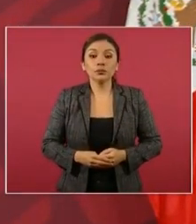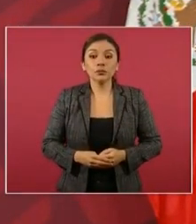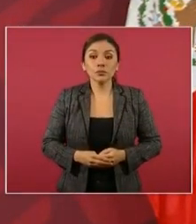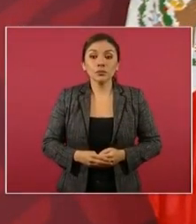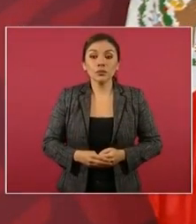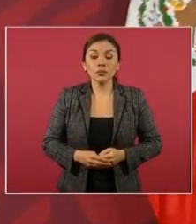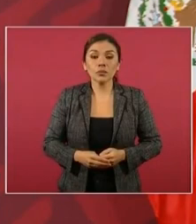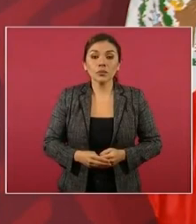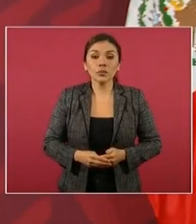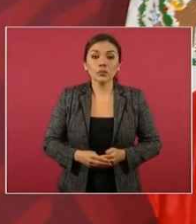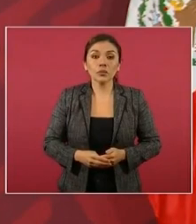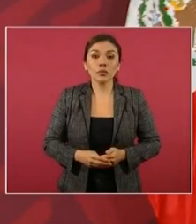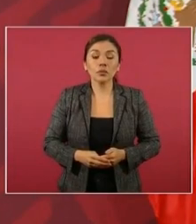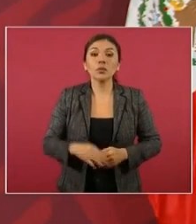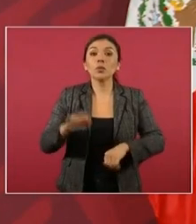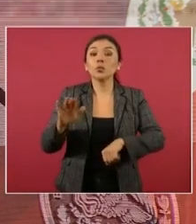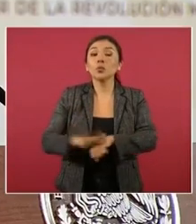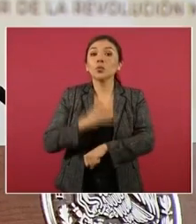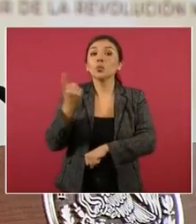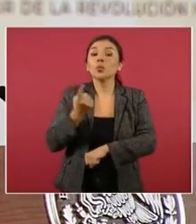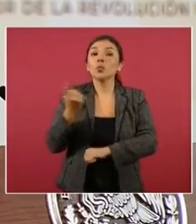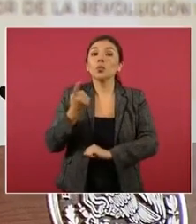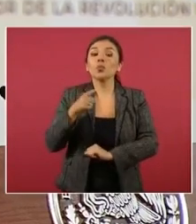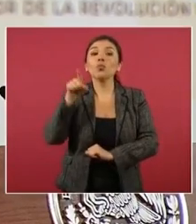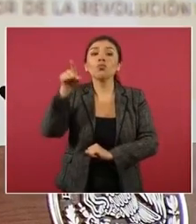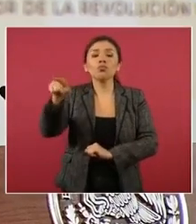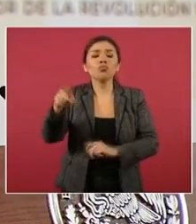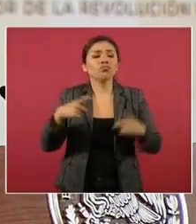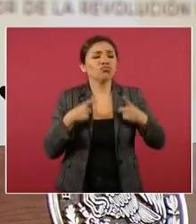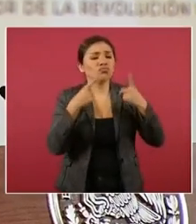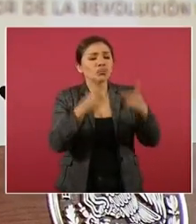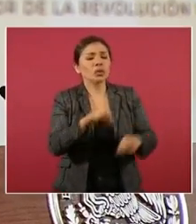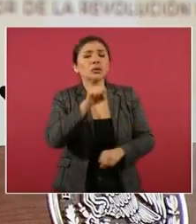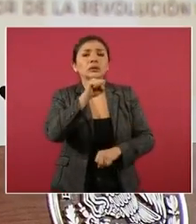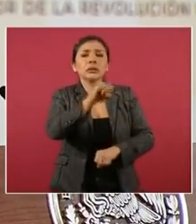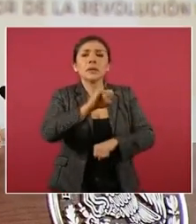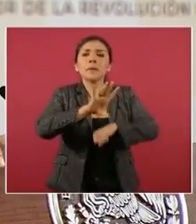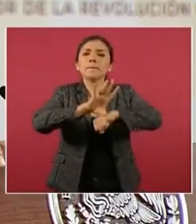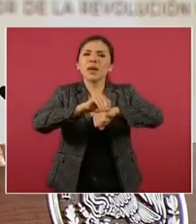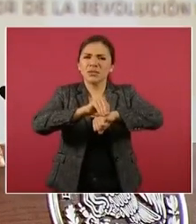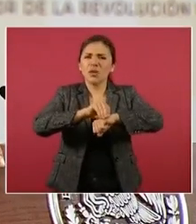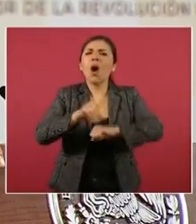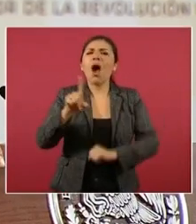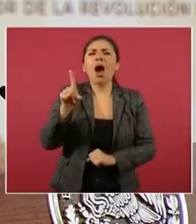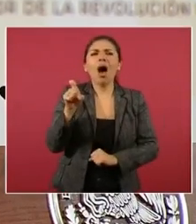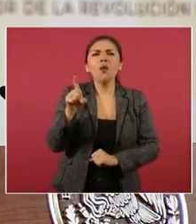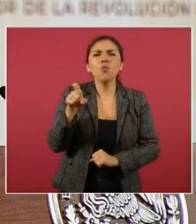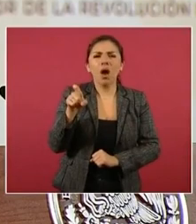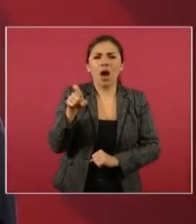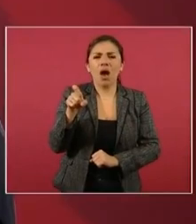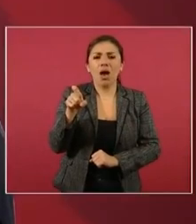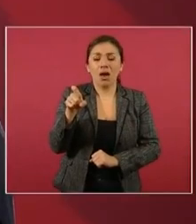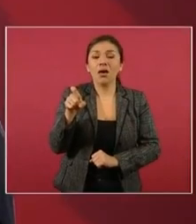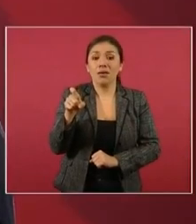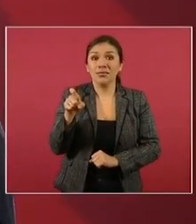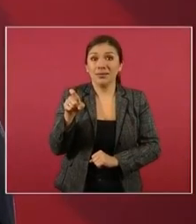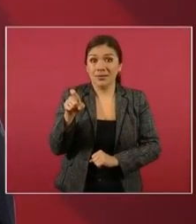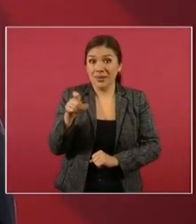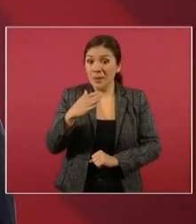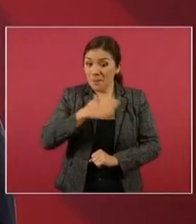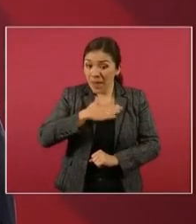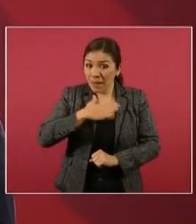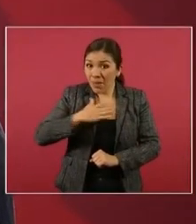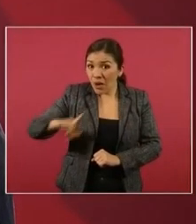bajo ninguna circunstancia. Lo más que se puede ver de su currículum es que él pudiera llegar a